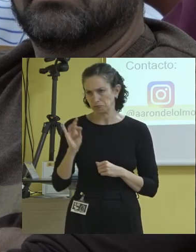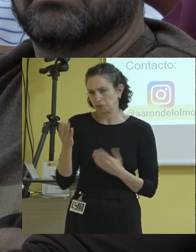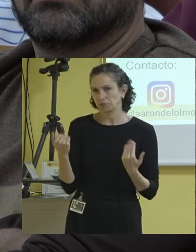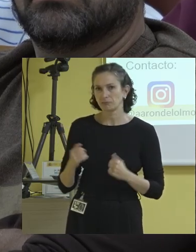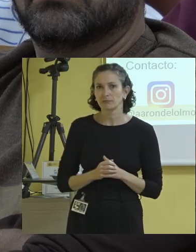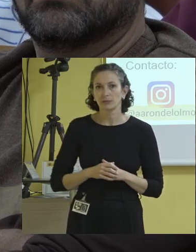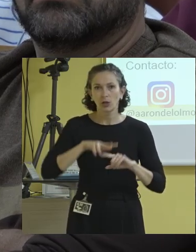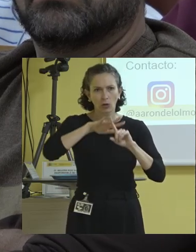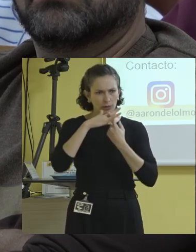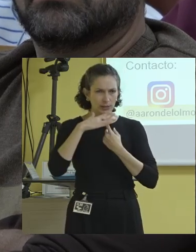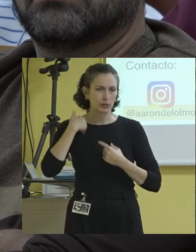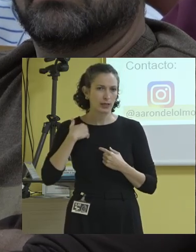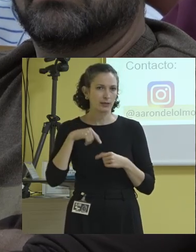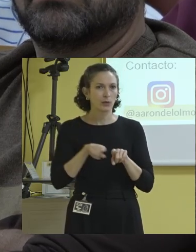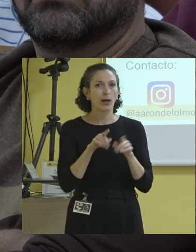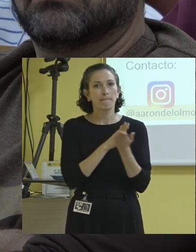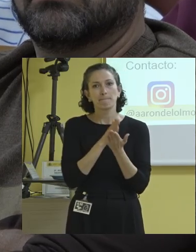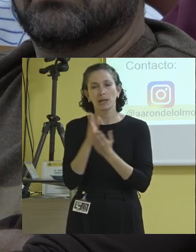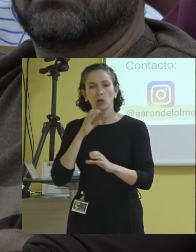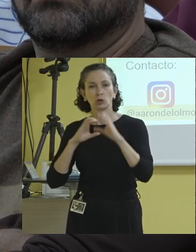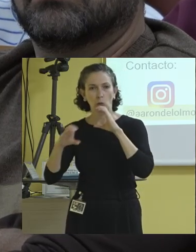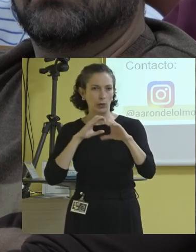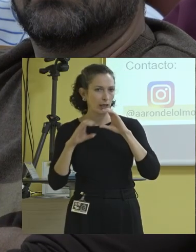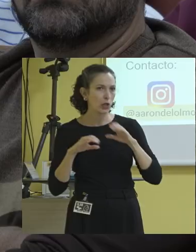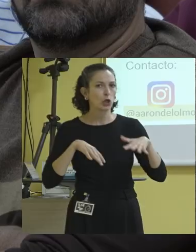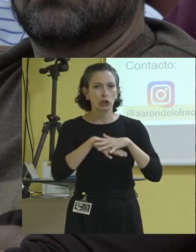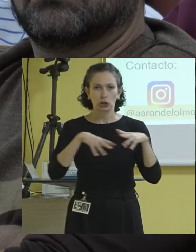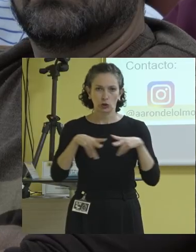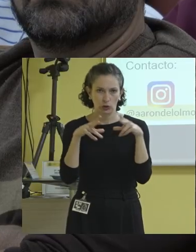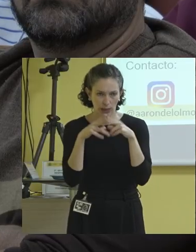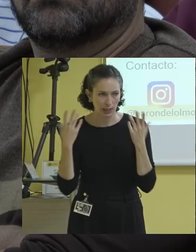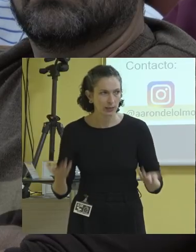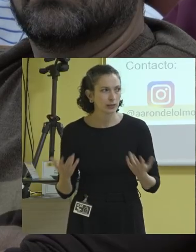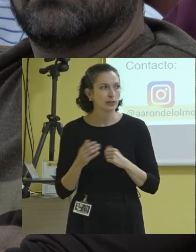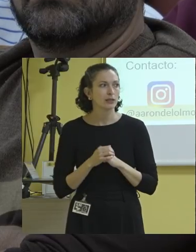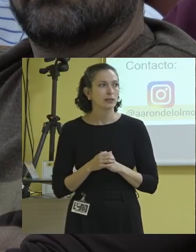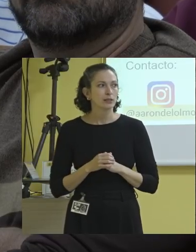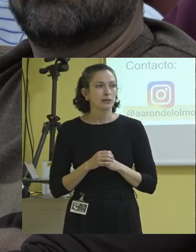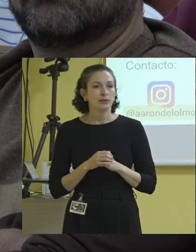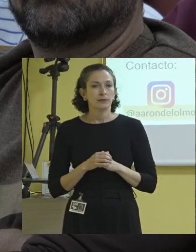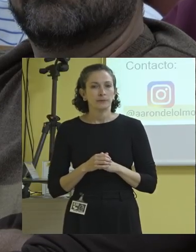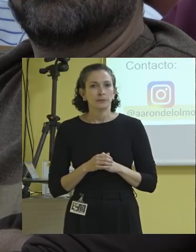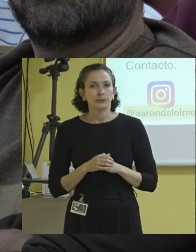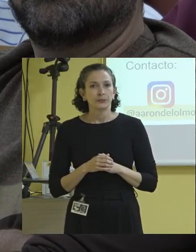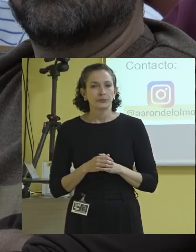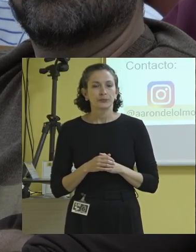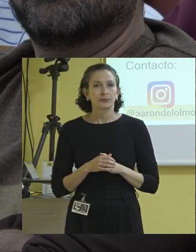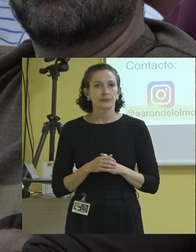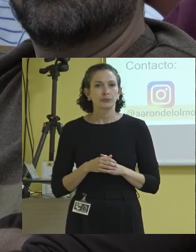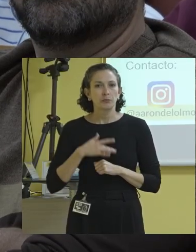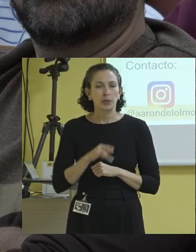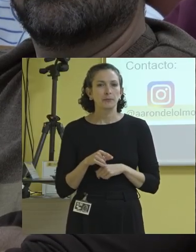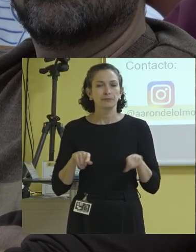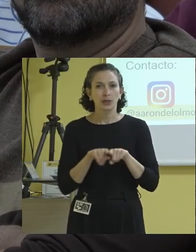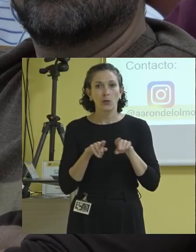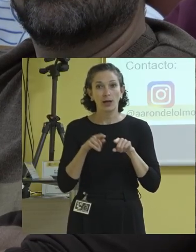del contexto ya como de los medios de comunicación y las redes sociales, ¿sería de pronto que como